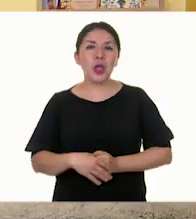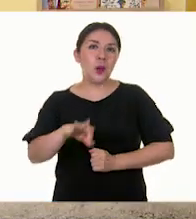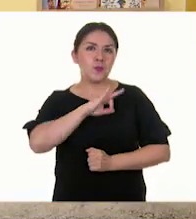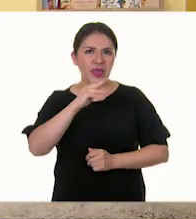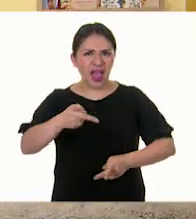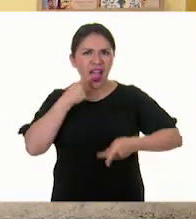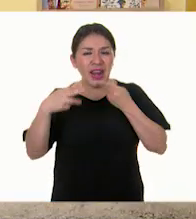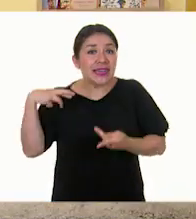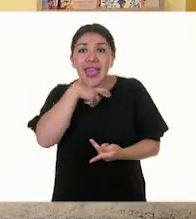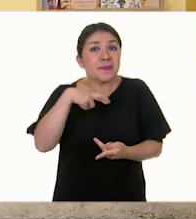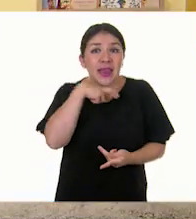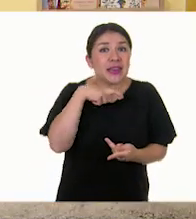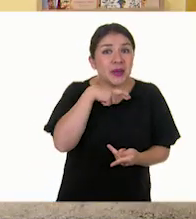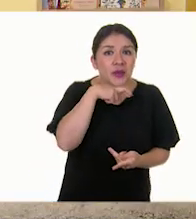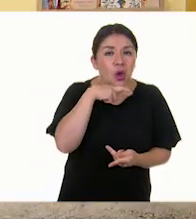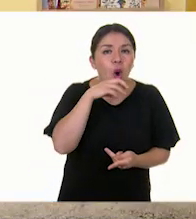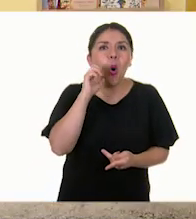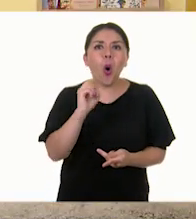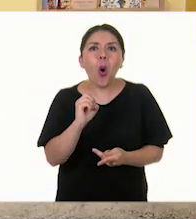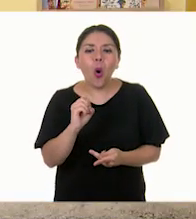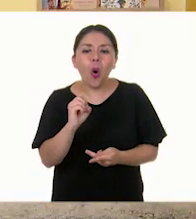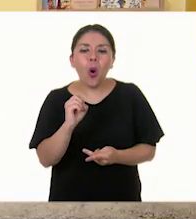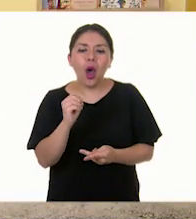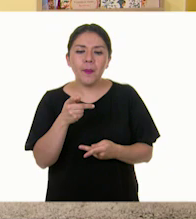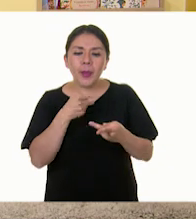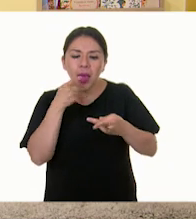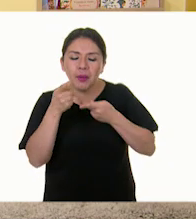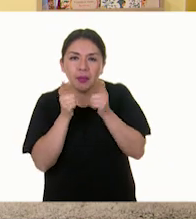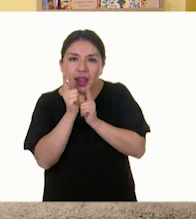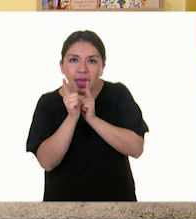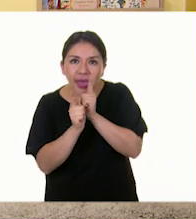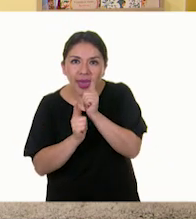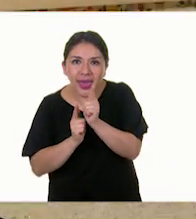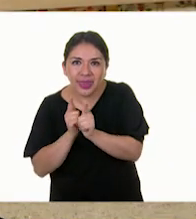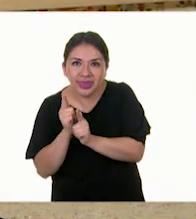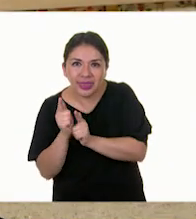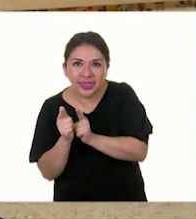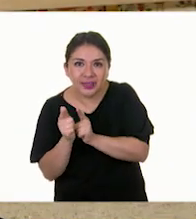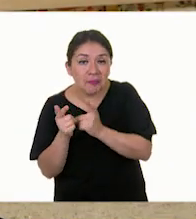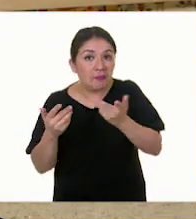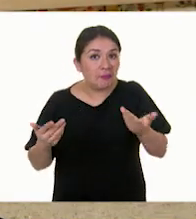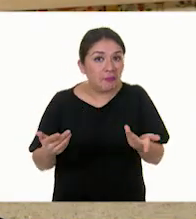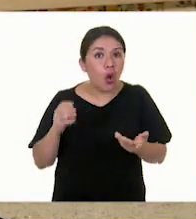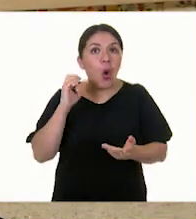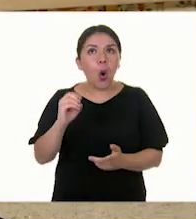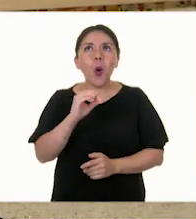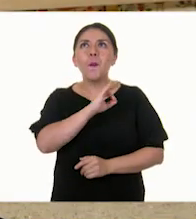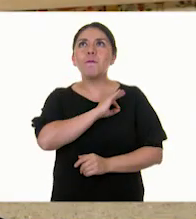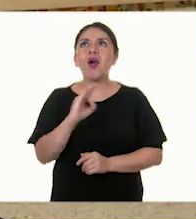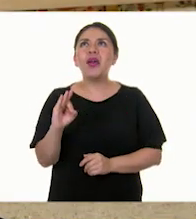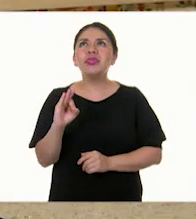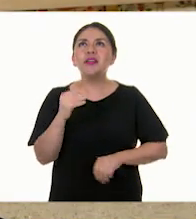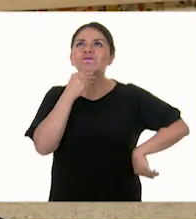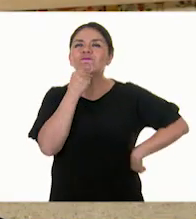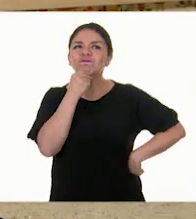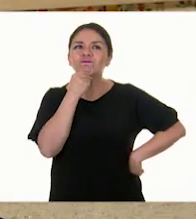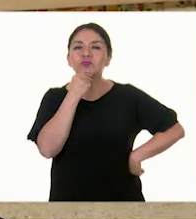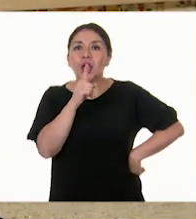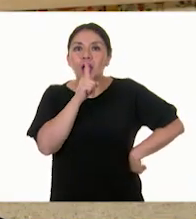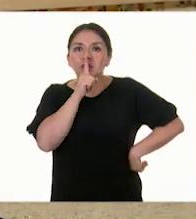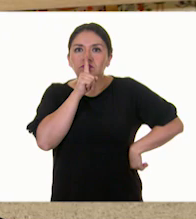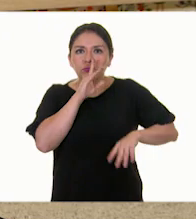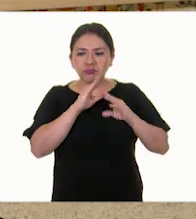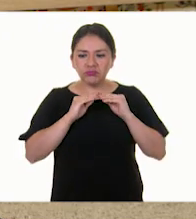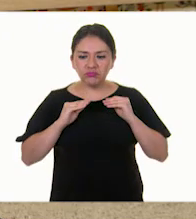Podemos hablar muy rápido o podemos hablar muy lento. O podemos hacer